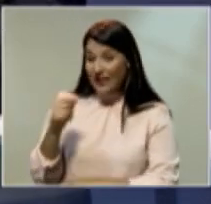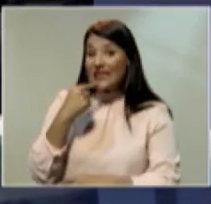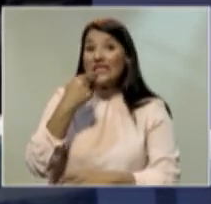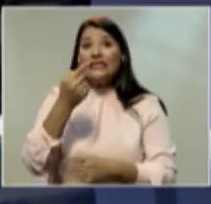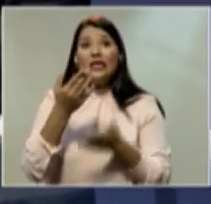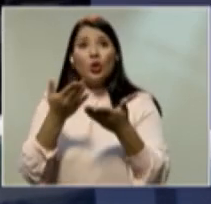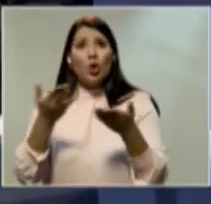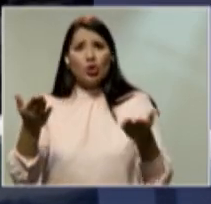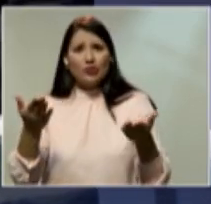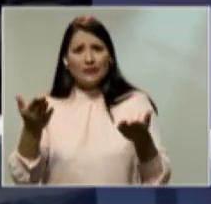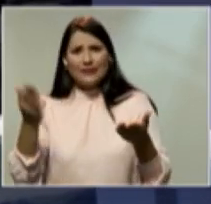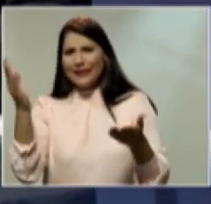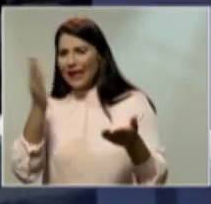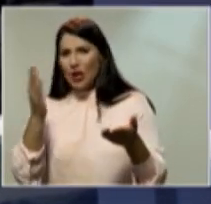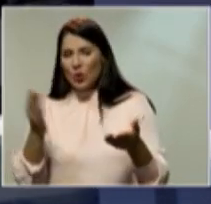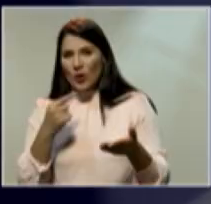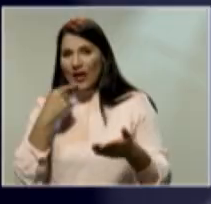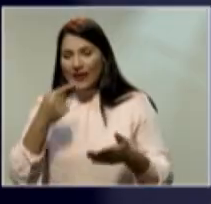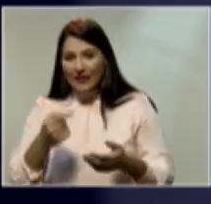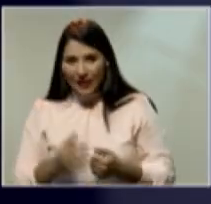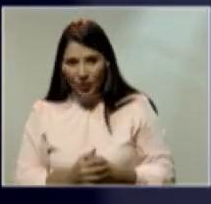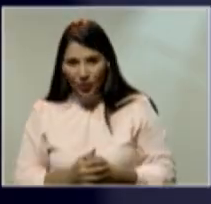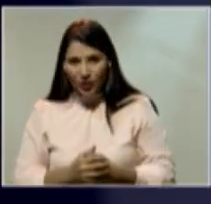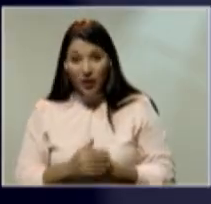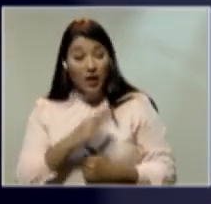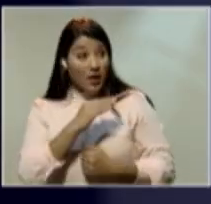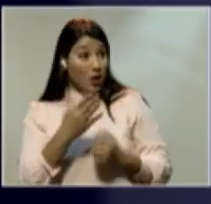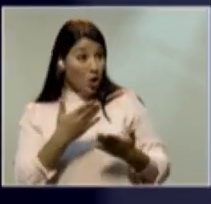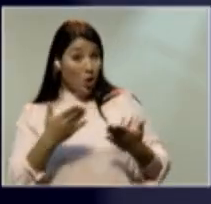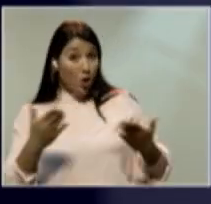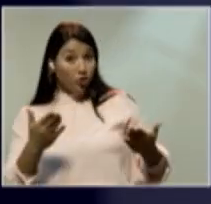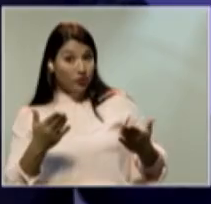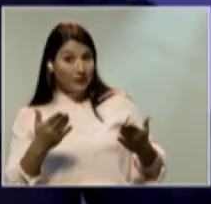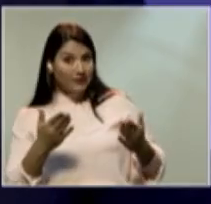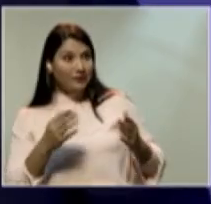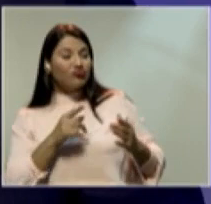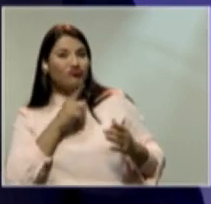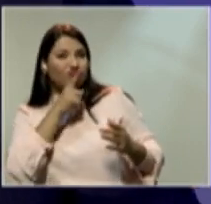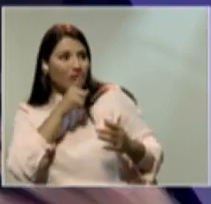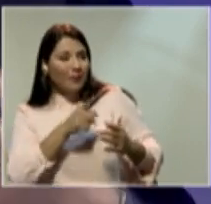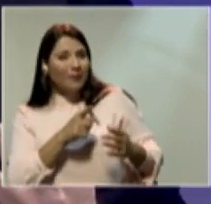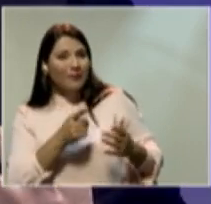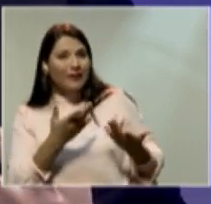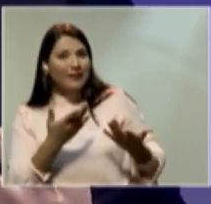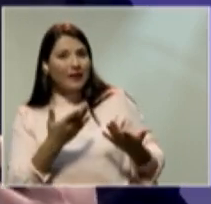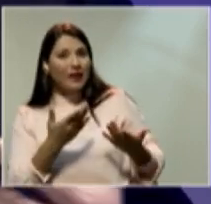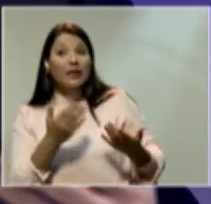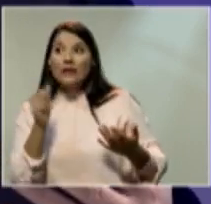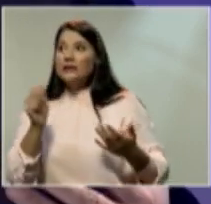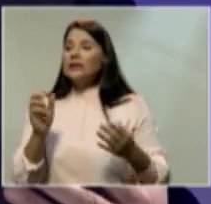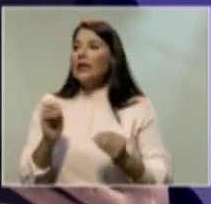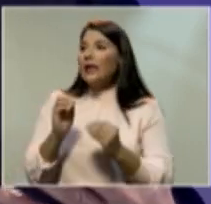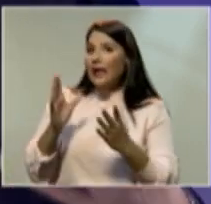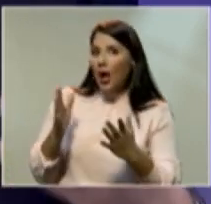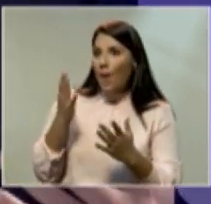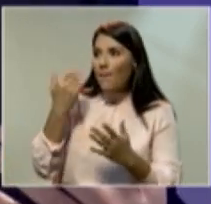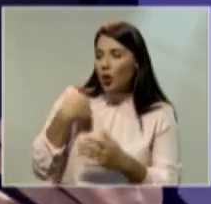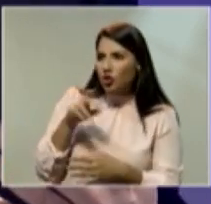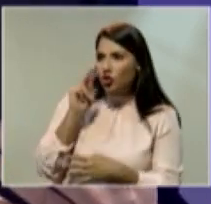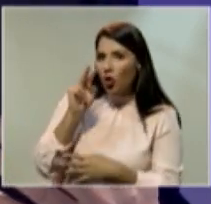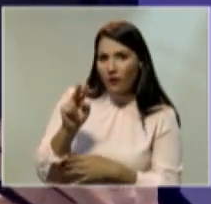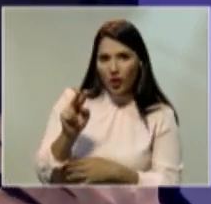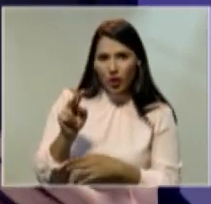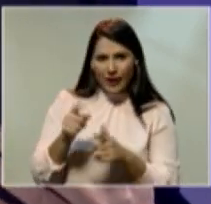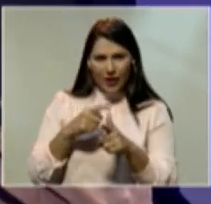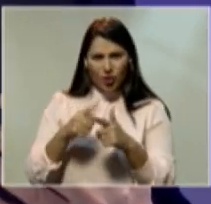Rivera nunca ha dicho. Y que son completamente verosímiles. Pero por supuesto, porque las estoy viendo. Y tenemos